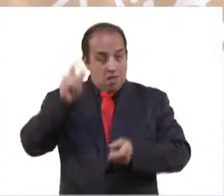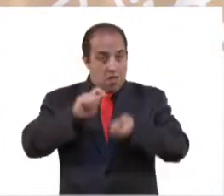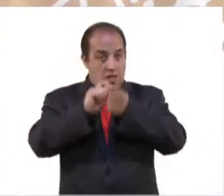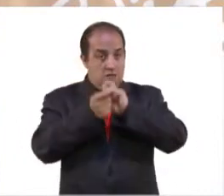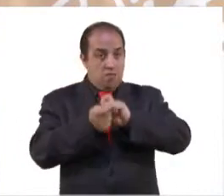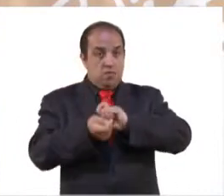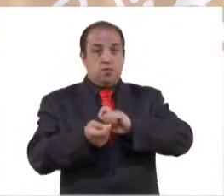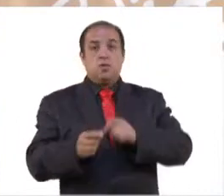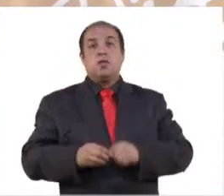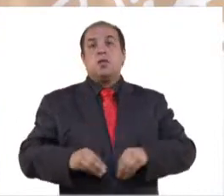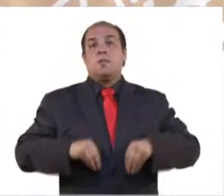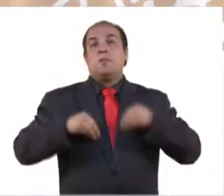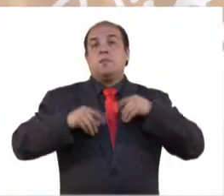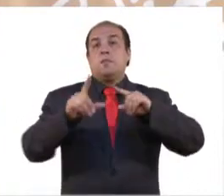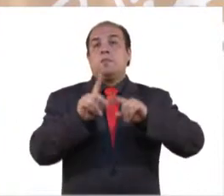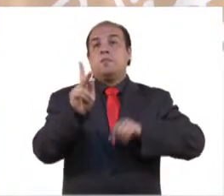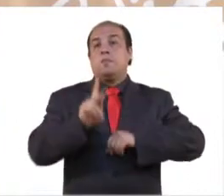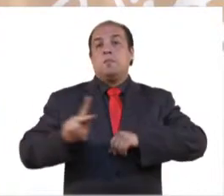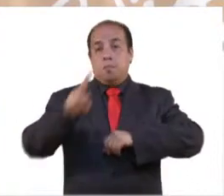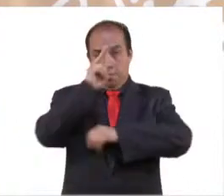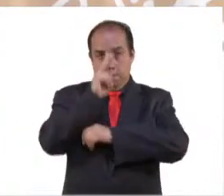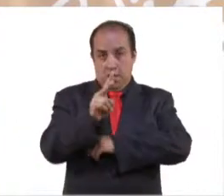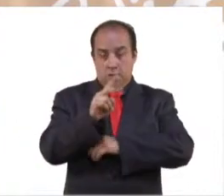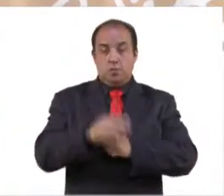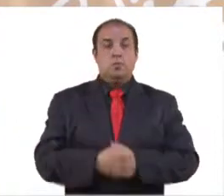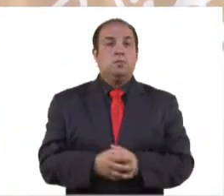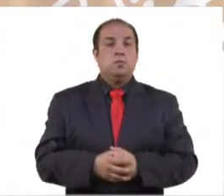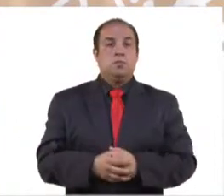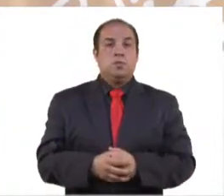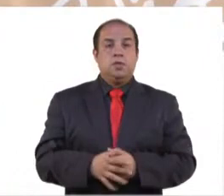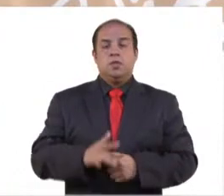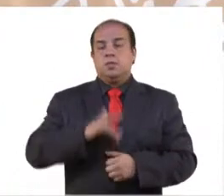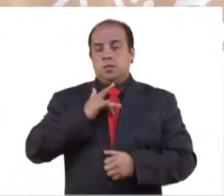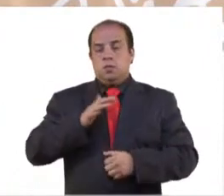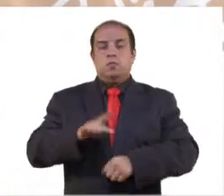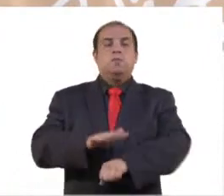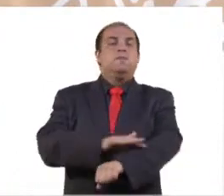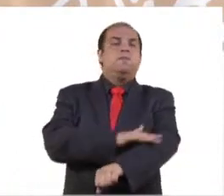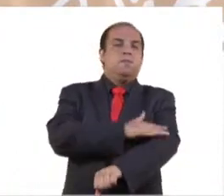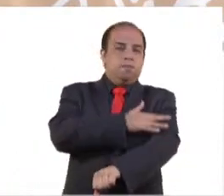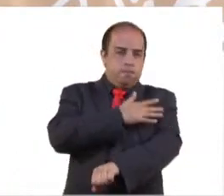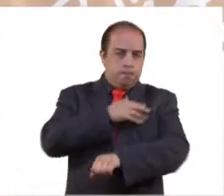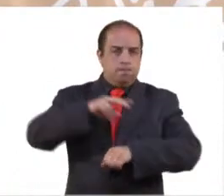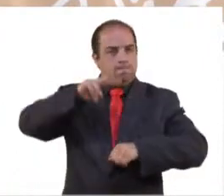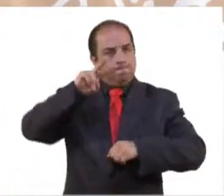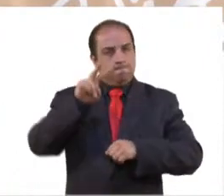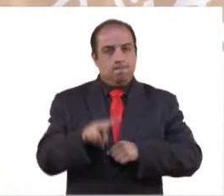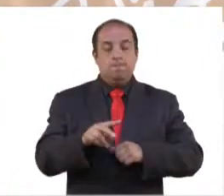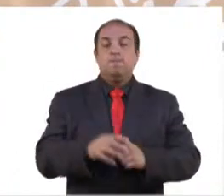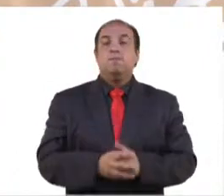vida pública de México. Entonces, realmente fue algo muy emocionante, muy, muy emocionante,